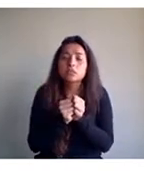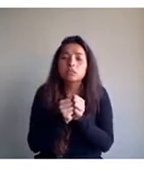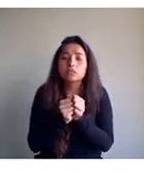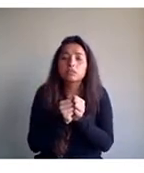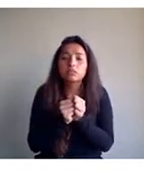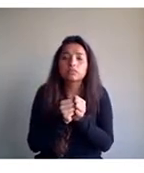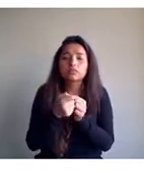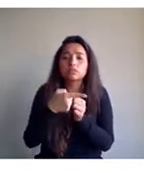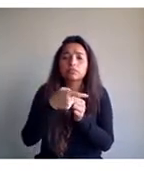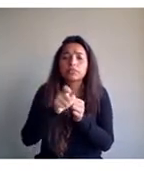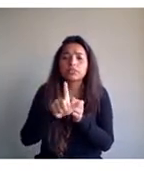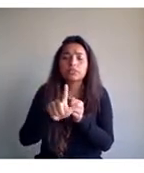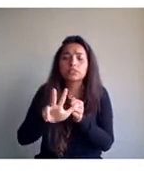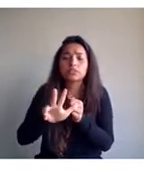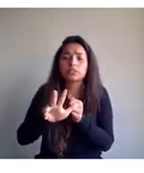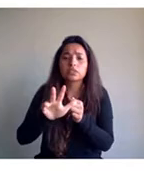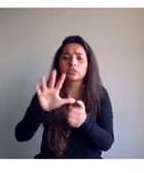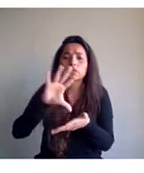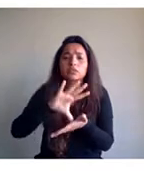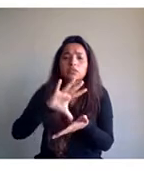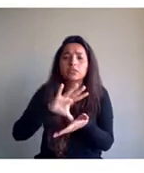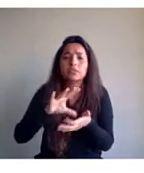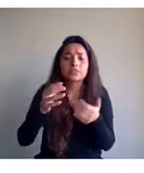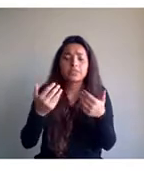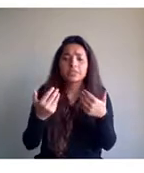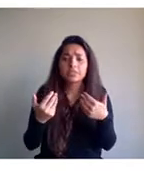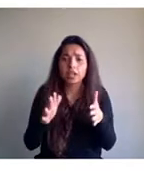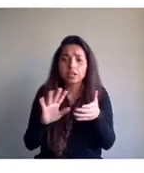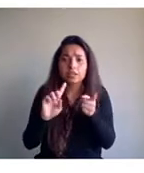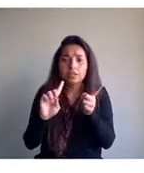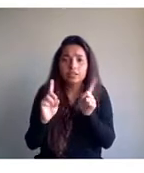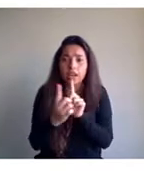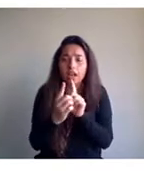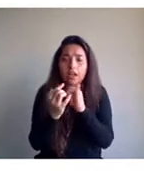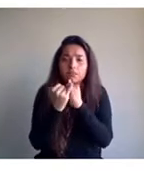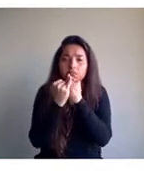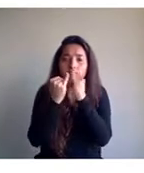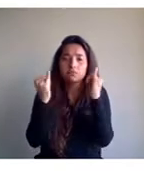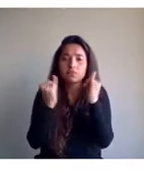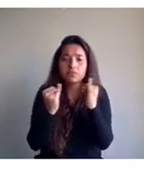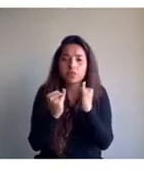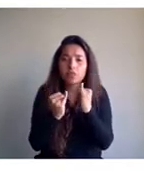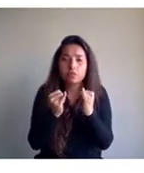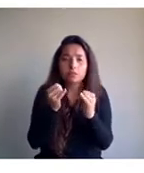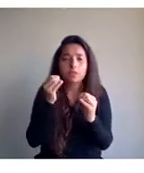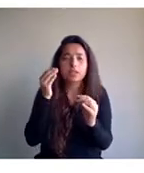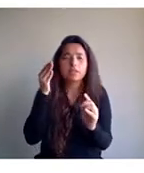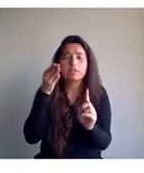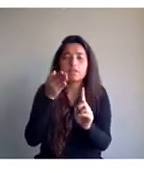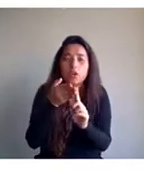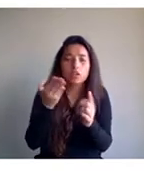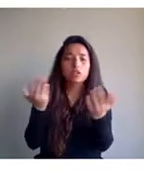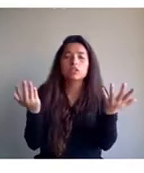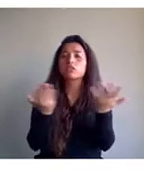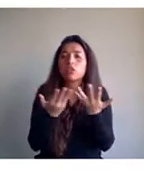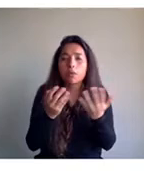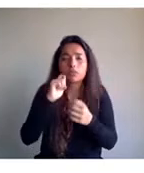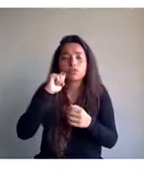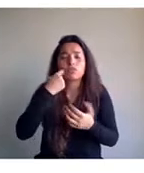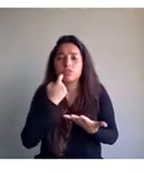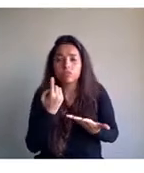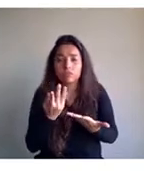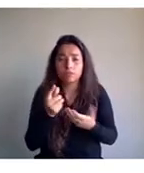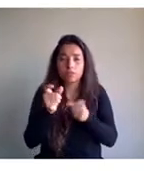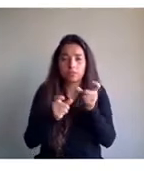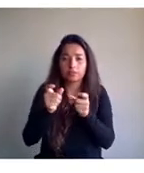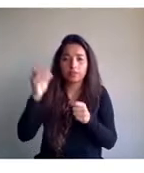países y a cambio básicamente la forma el enfoque de cómo se definen y se perciben las